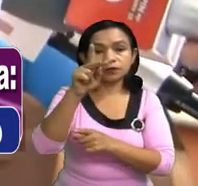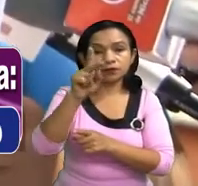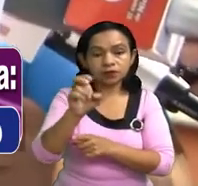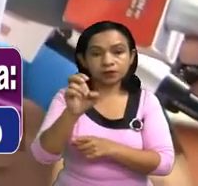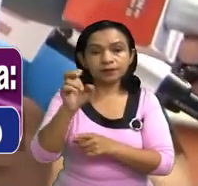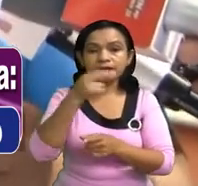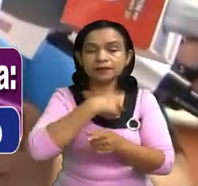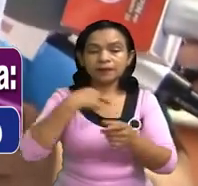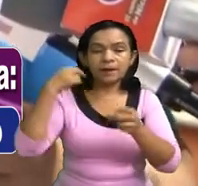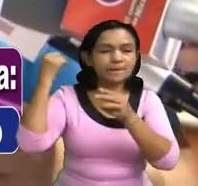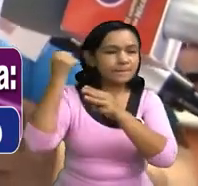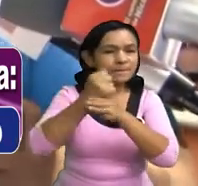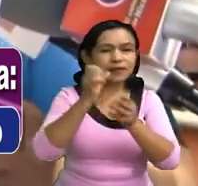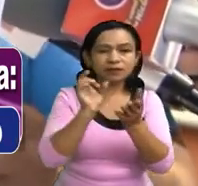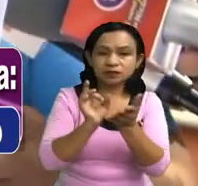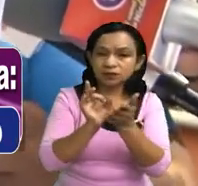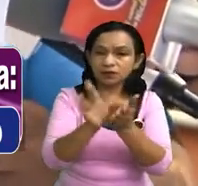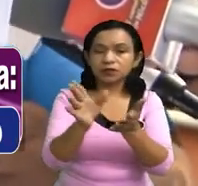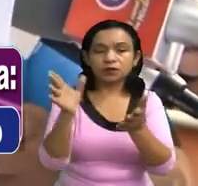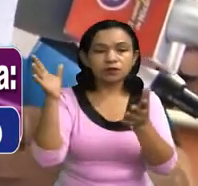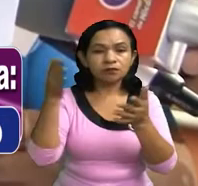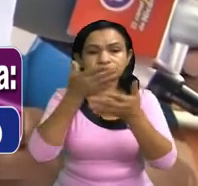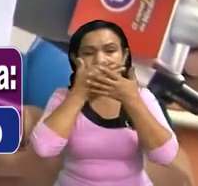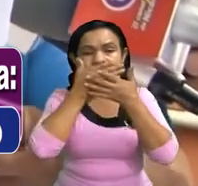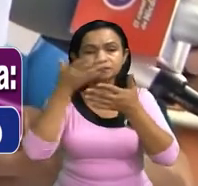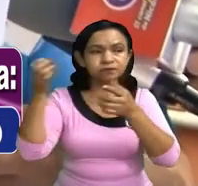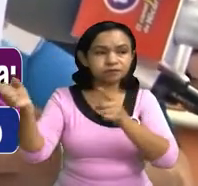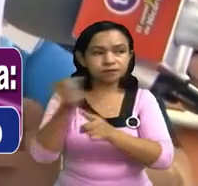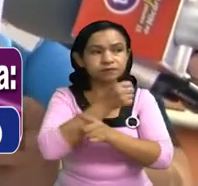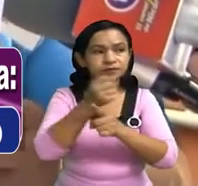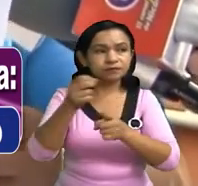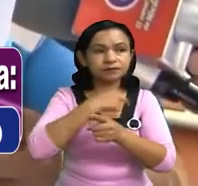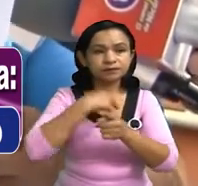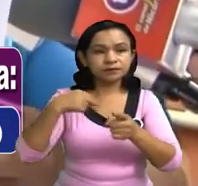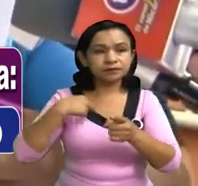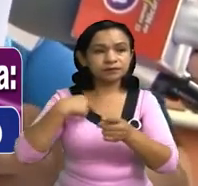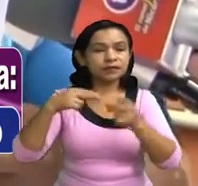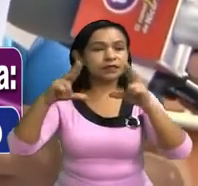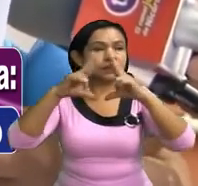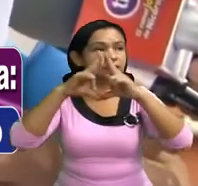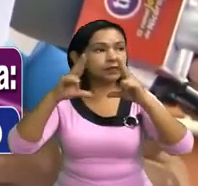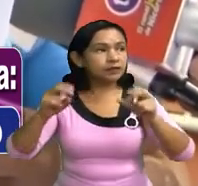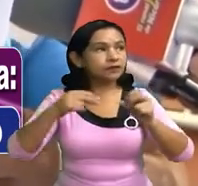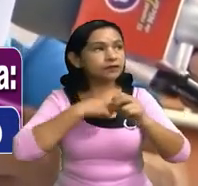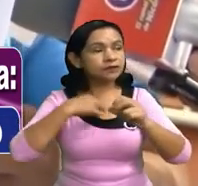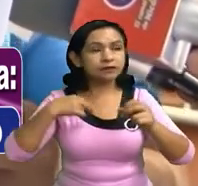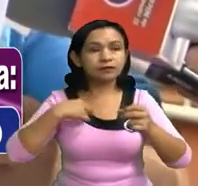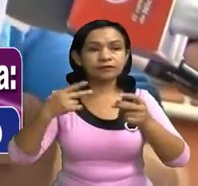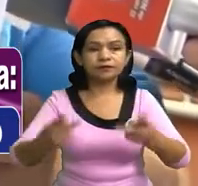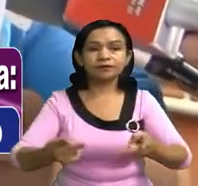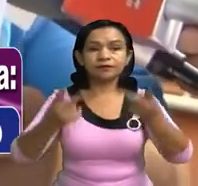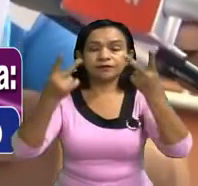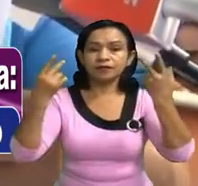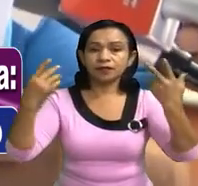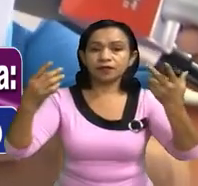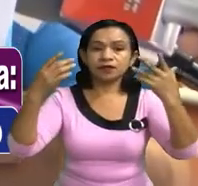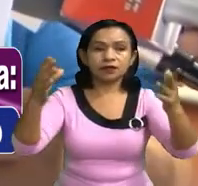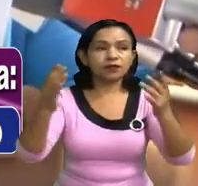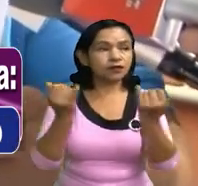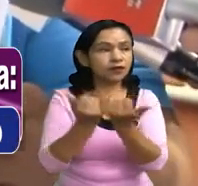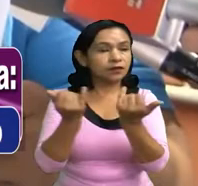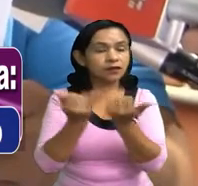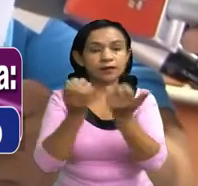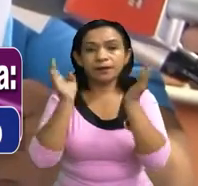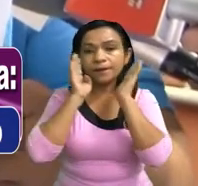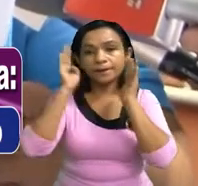cometieron crímenes de odio, secuestros, tortura, se trancó y dividió el país y se destruyeron bienes públicos y privados en